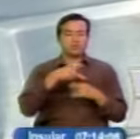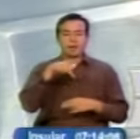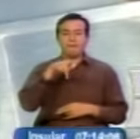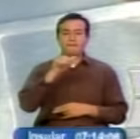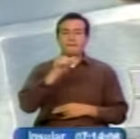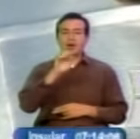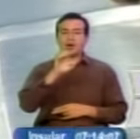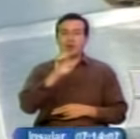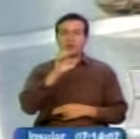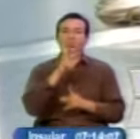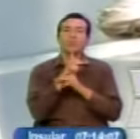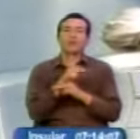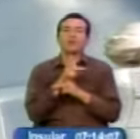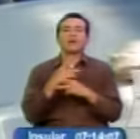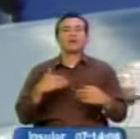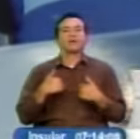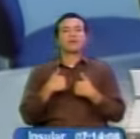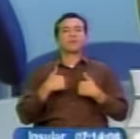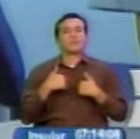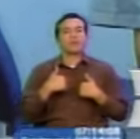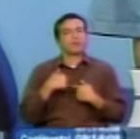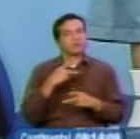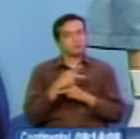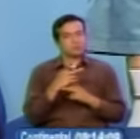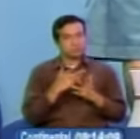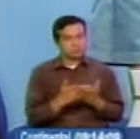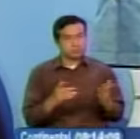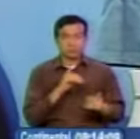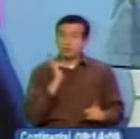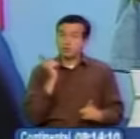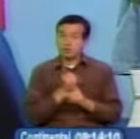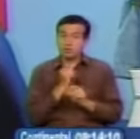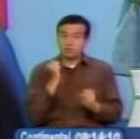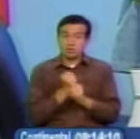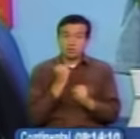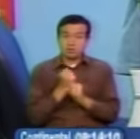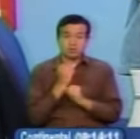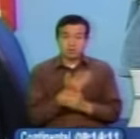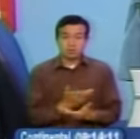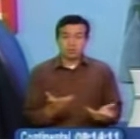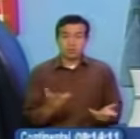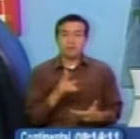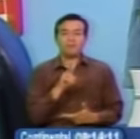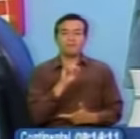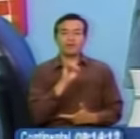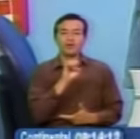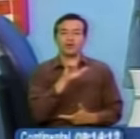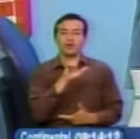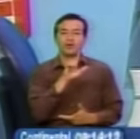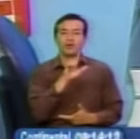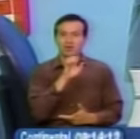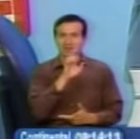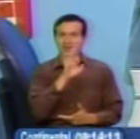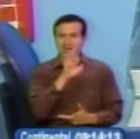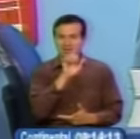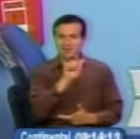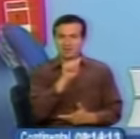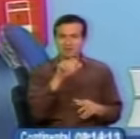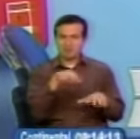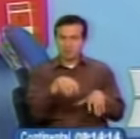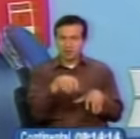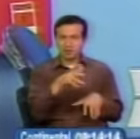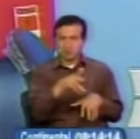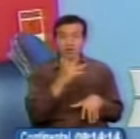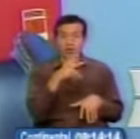PAE, Fundación Protección Animal del Ecuador, y por supuesto el trabajo en este caso con Violeta, una de las perritas rescatadas y que ya